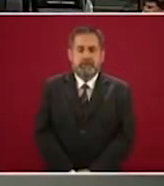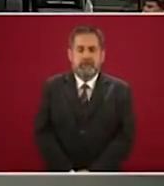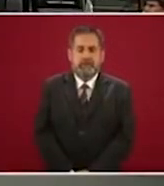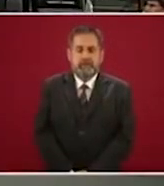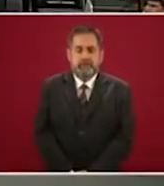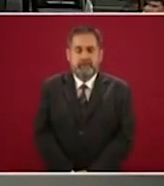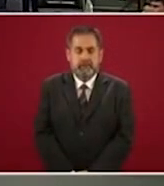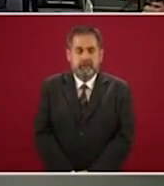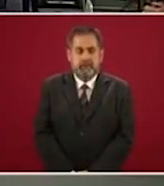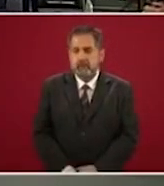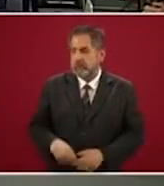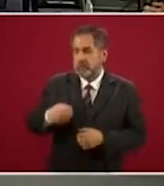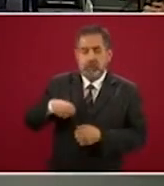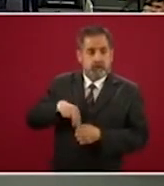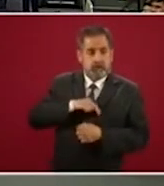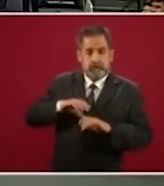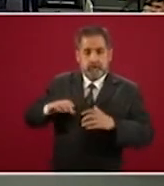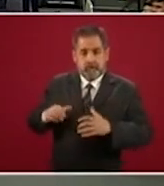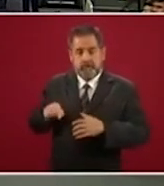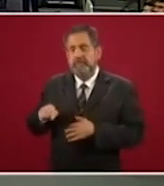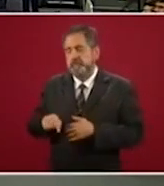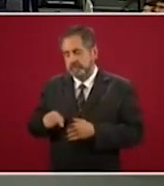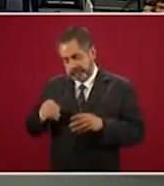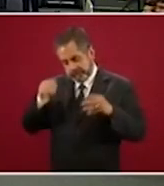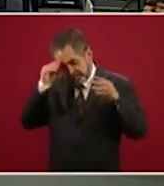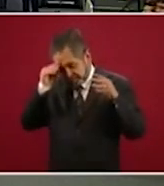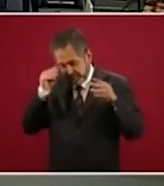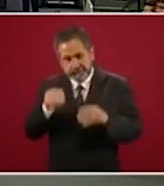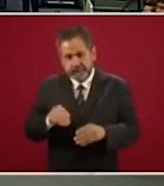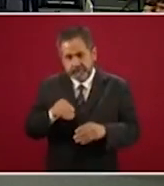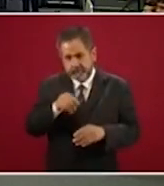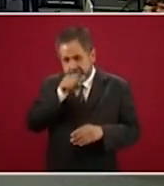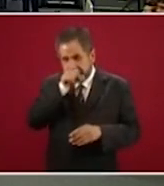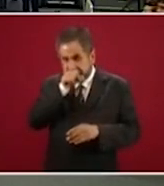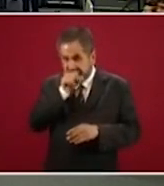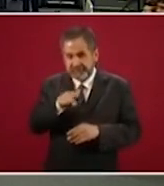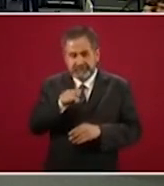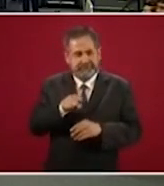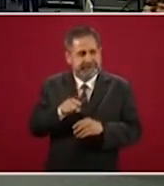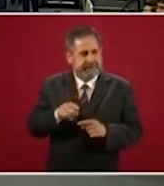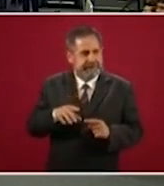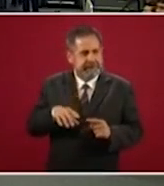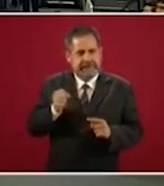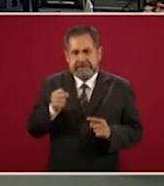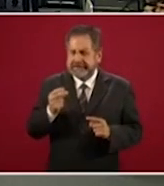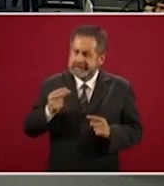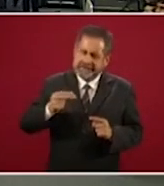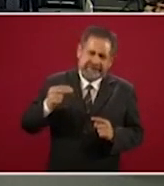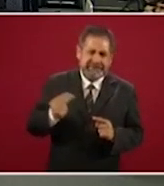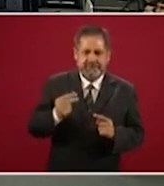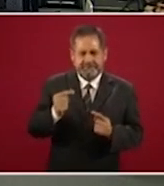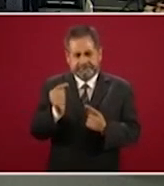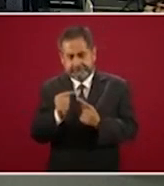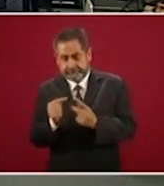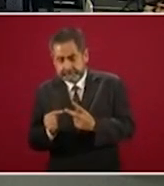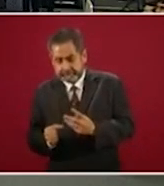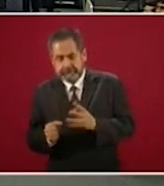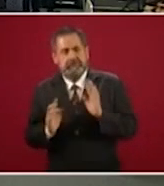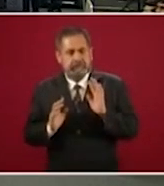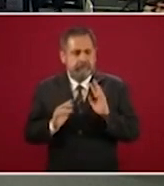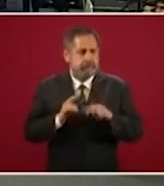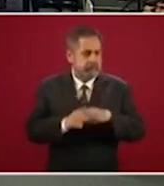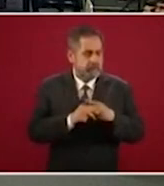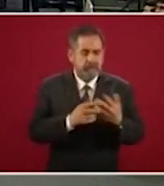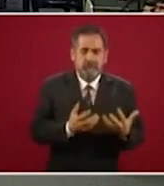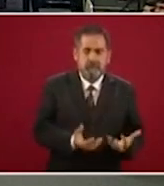Nosotros en la dependencia estamos específicamente dedicados a hacer todos los esfuerzos necesarios para el rescate.